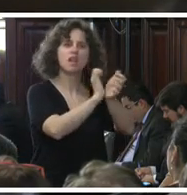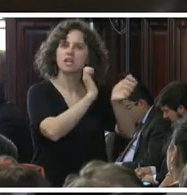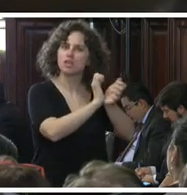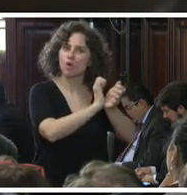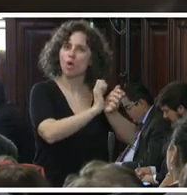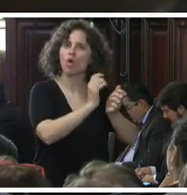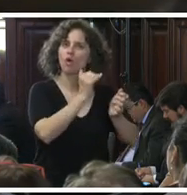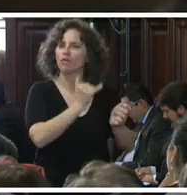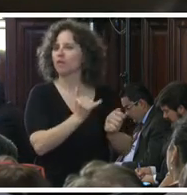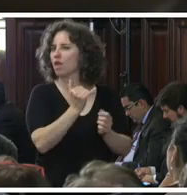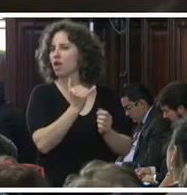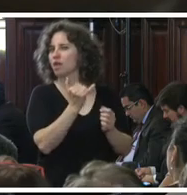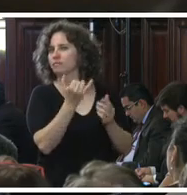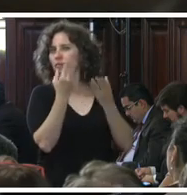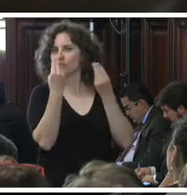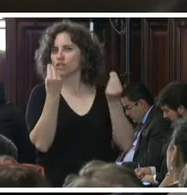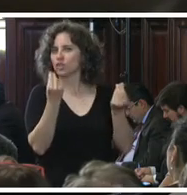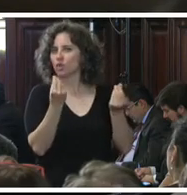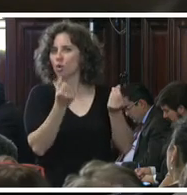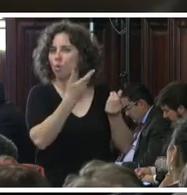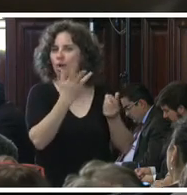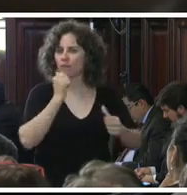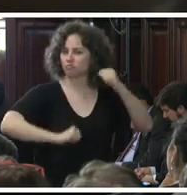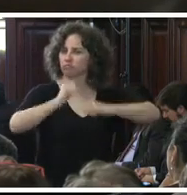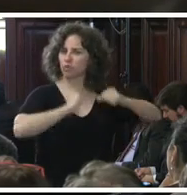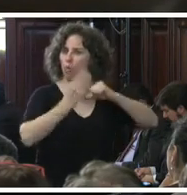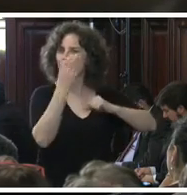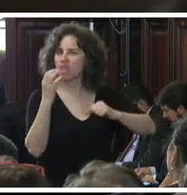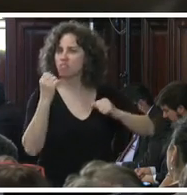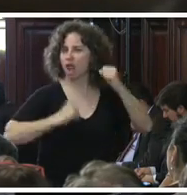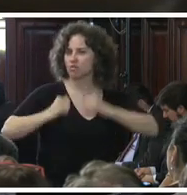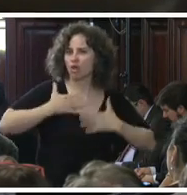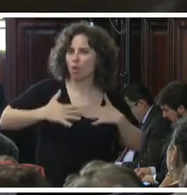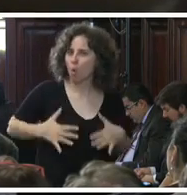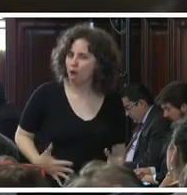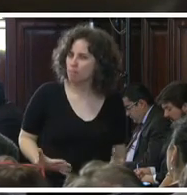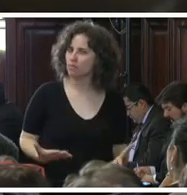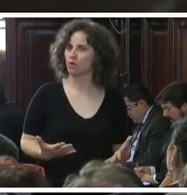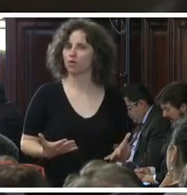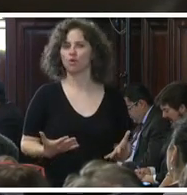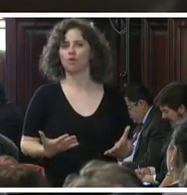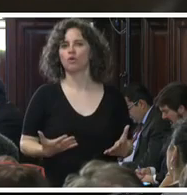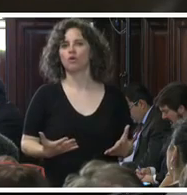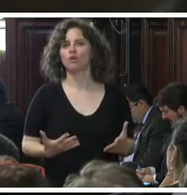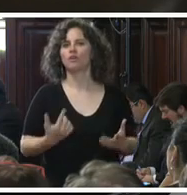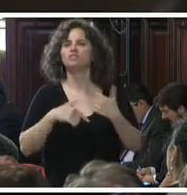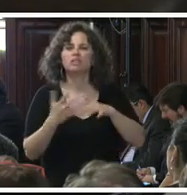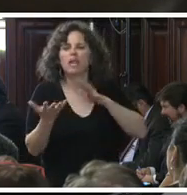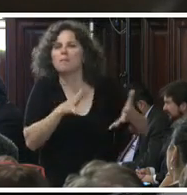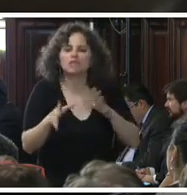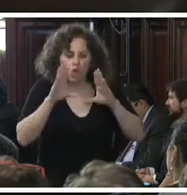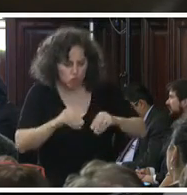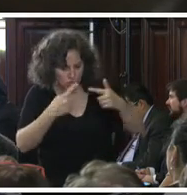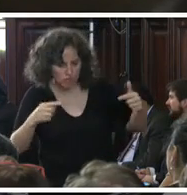se me olvidó cuántas lecciones 40 lesiones corporales entonces qué ha pasado